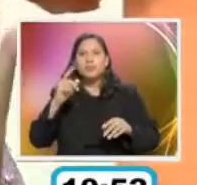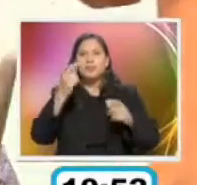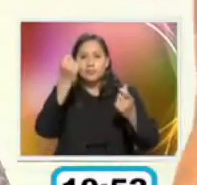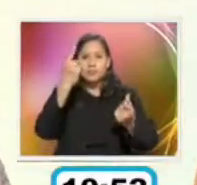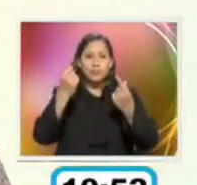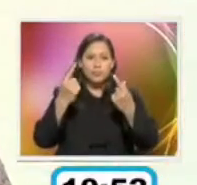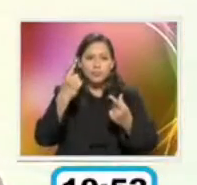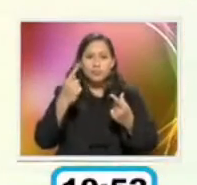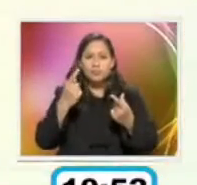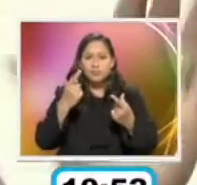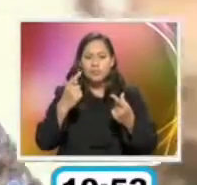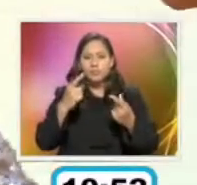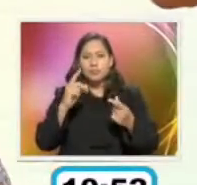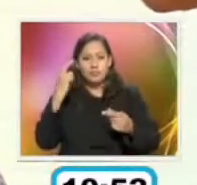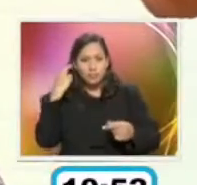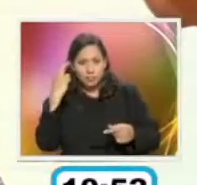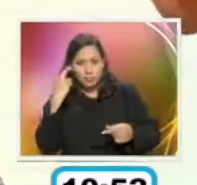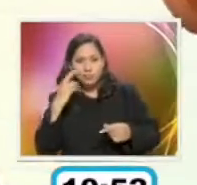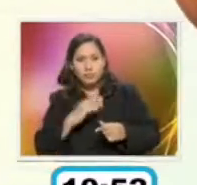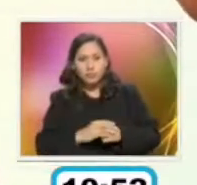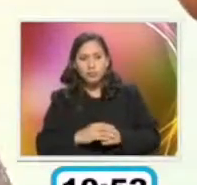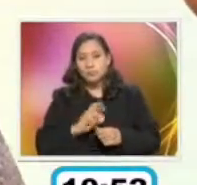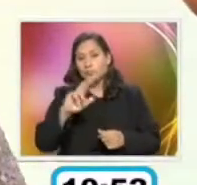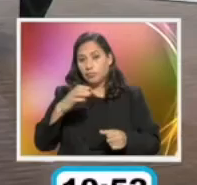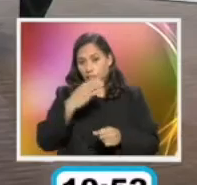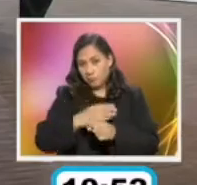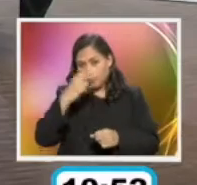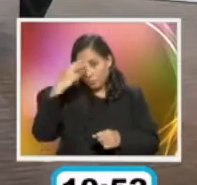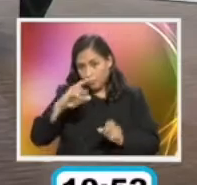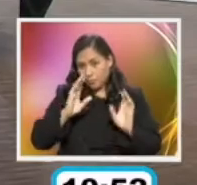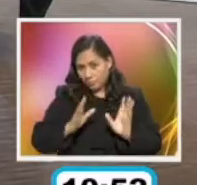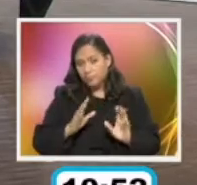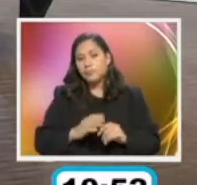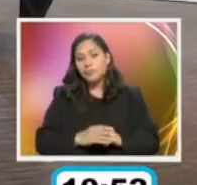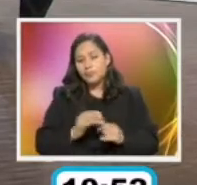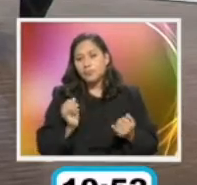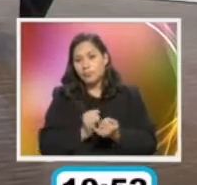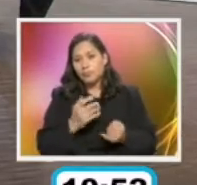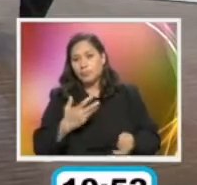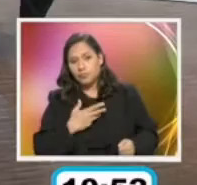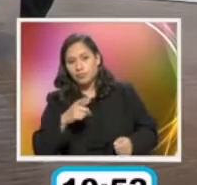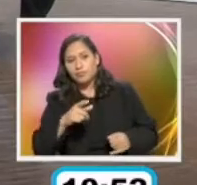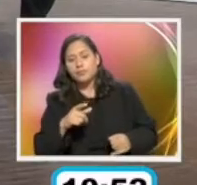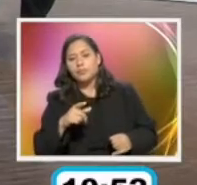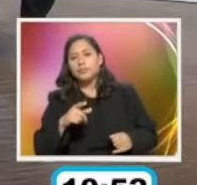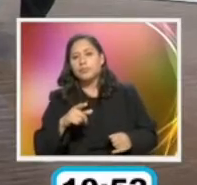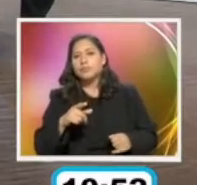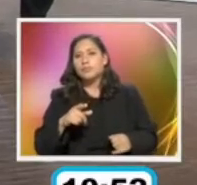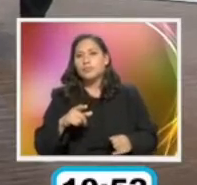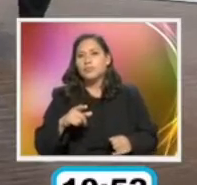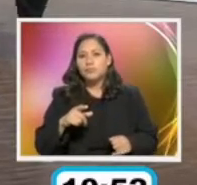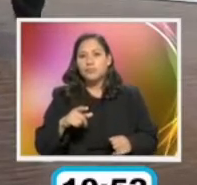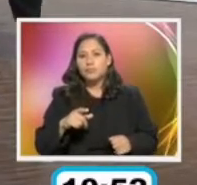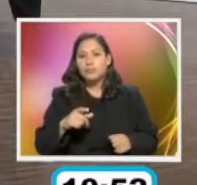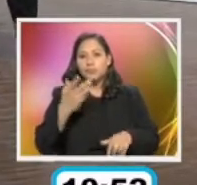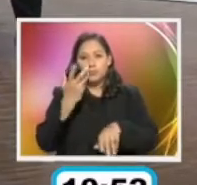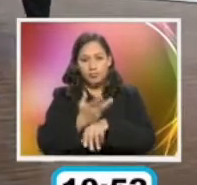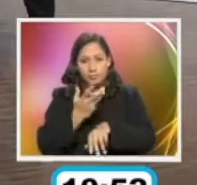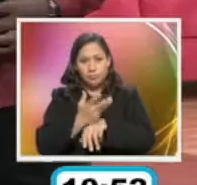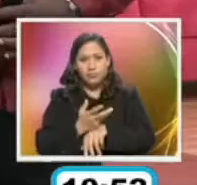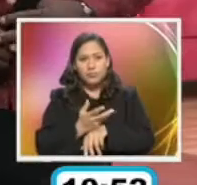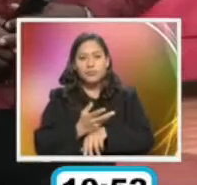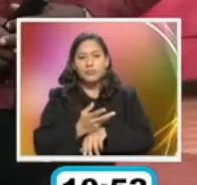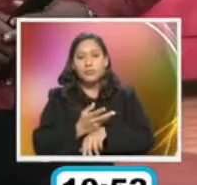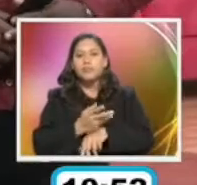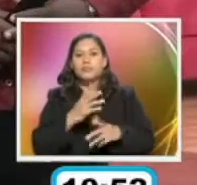algunas emisoras de la República Sí. Mexicana. También tenemos en Estados Unidos nuestro